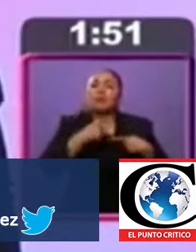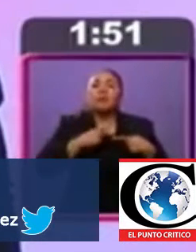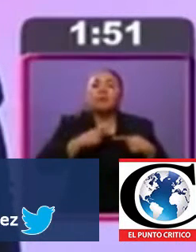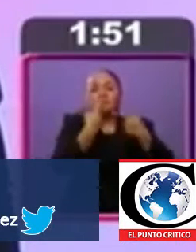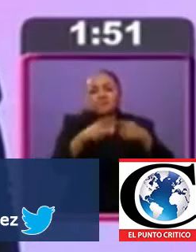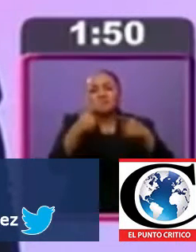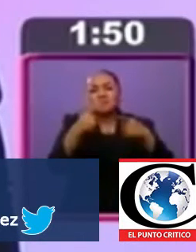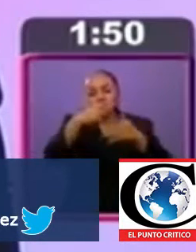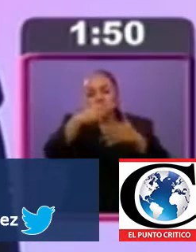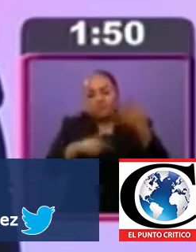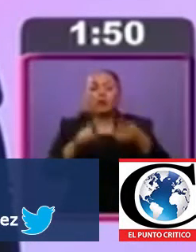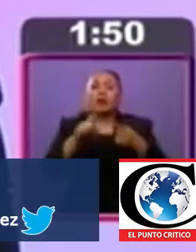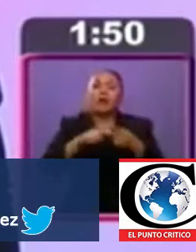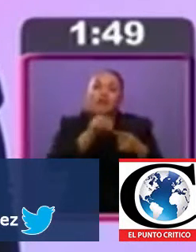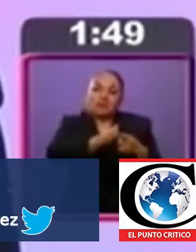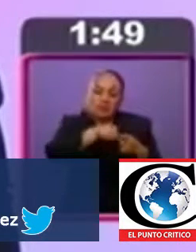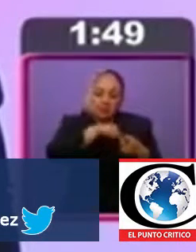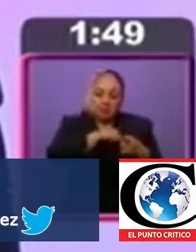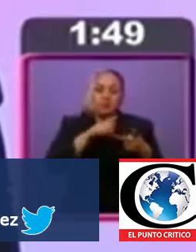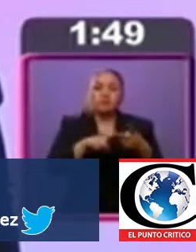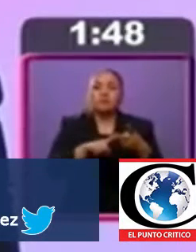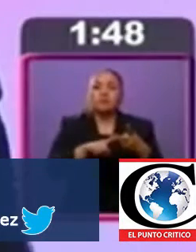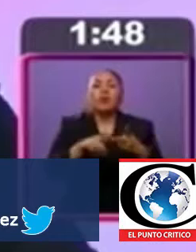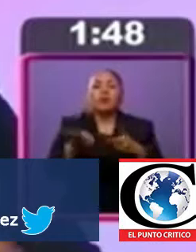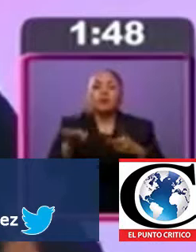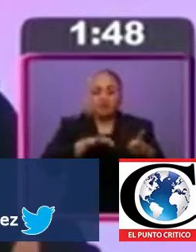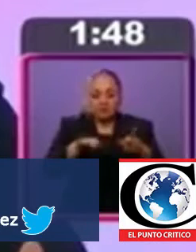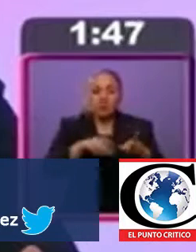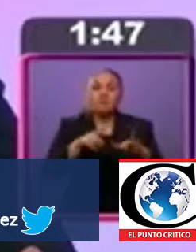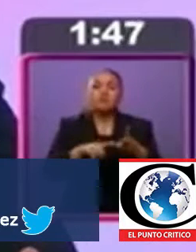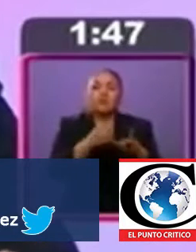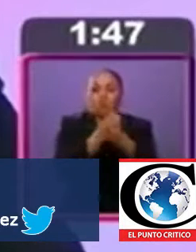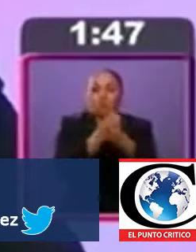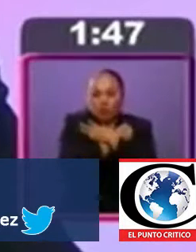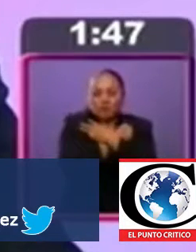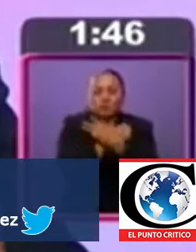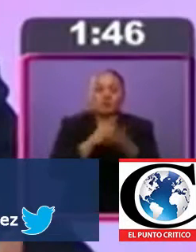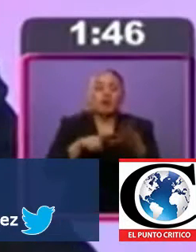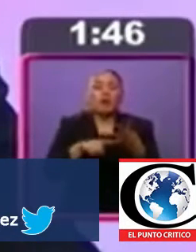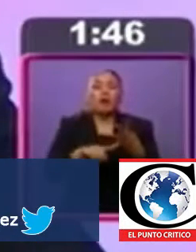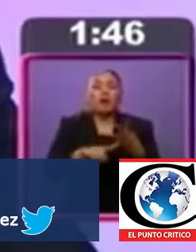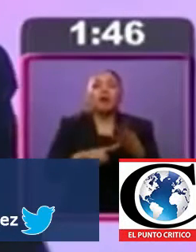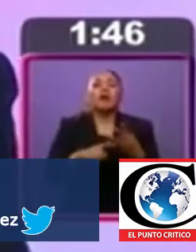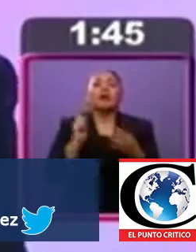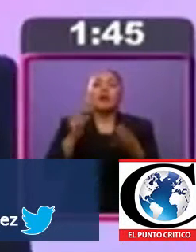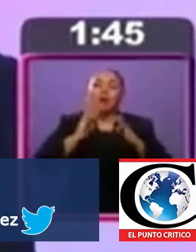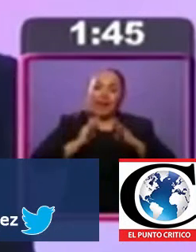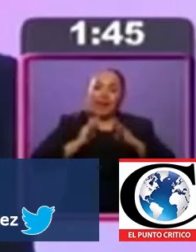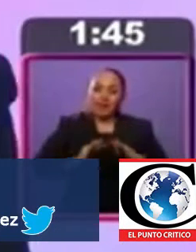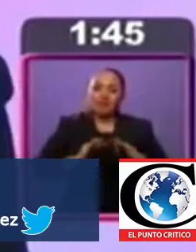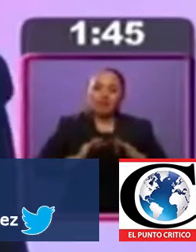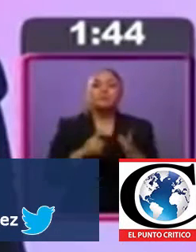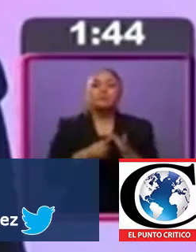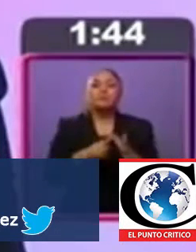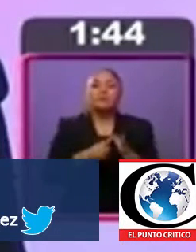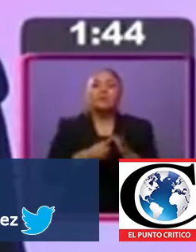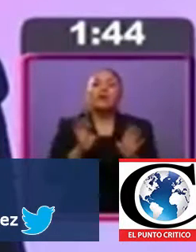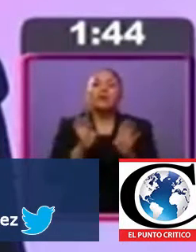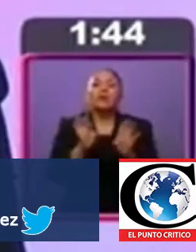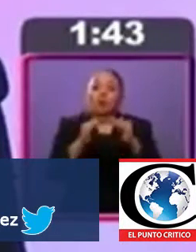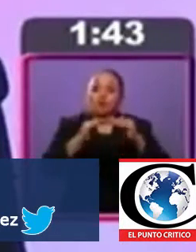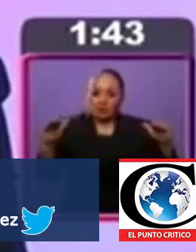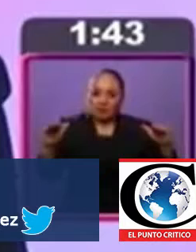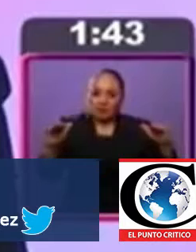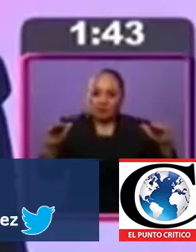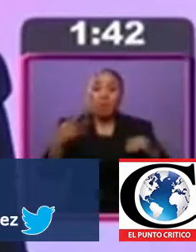jamás. Esto lo aseguraron ayer en una conferencia de prensa que dieron la candidata y otros de su equipo, y